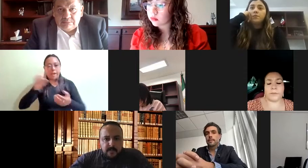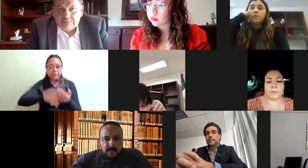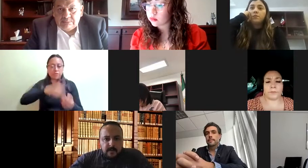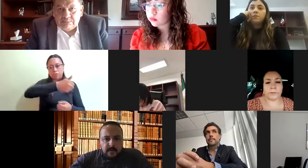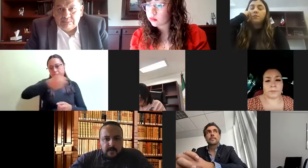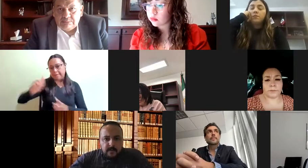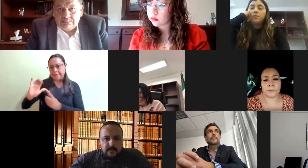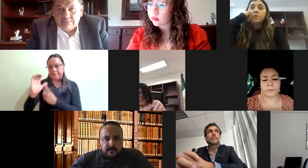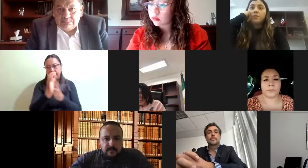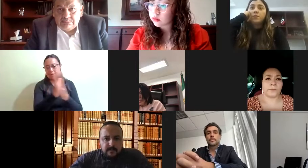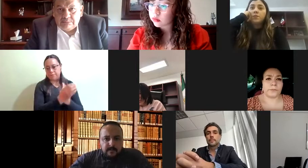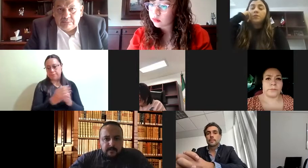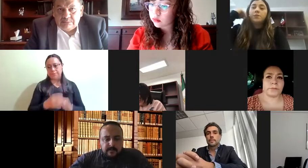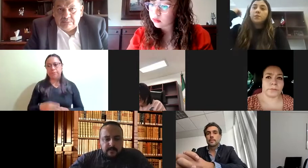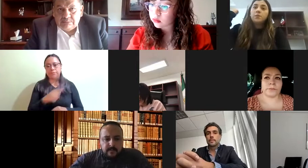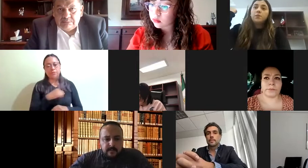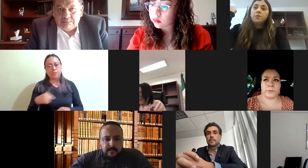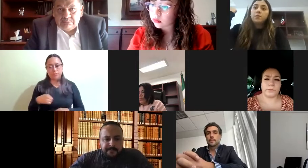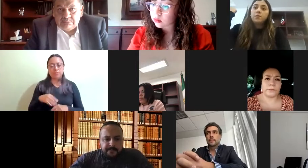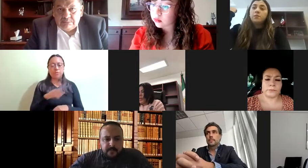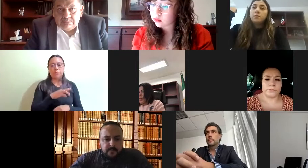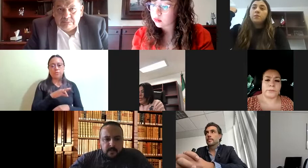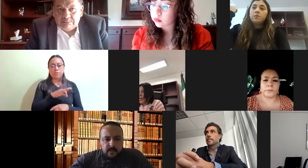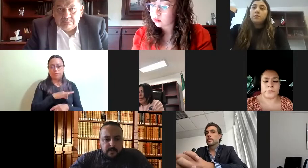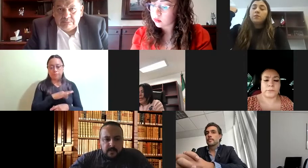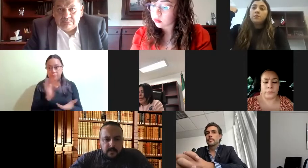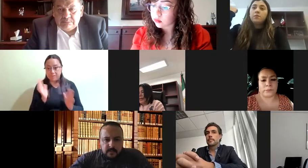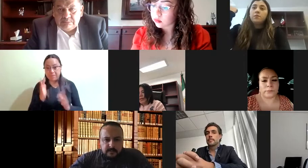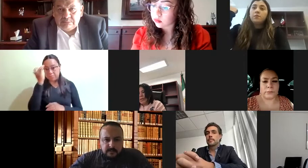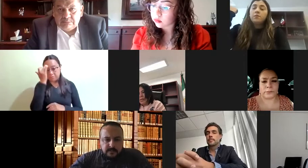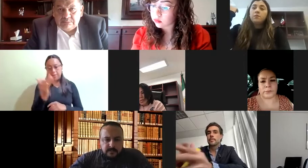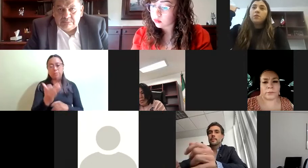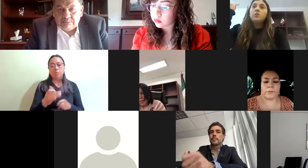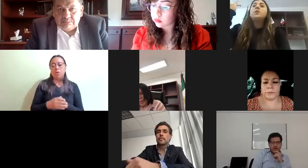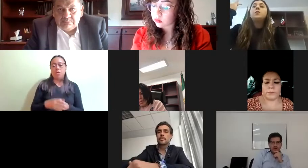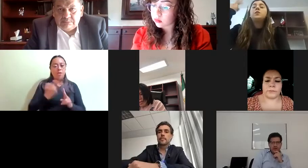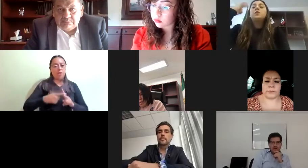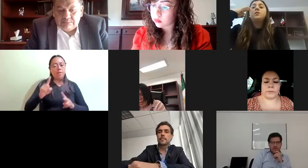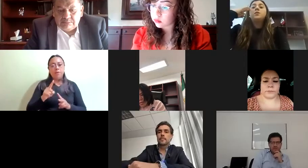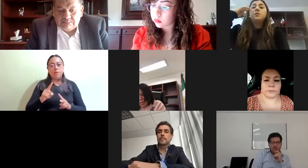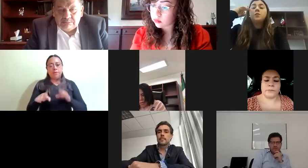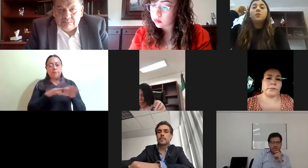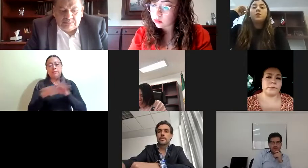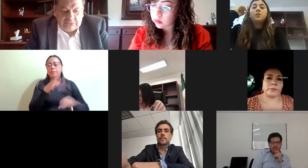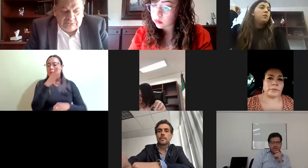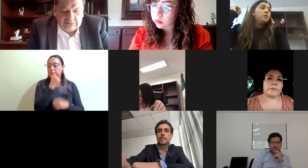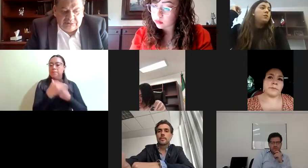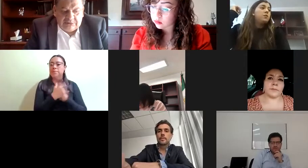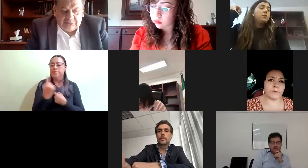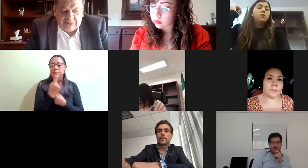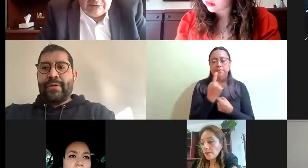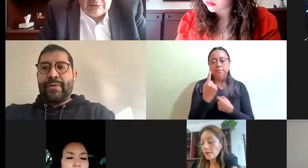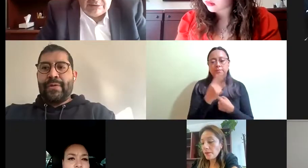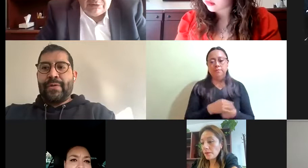Ya llevamos más de, pues no podemos arrancar, no podemos regularizar el trabajo porque pues